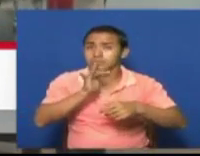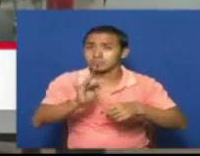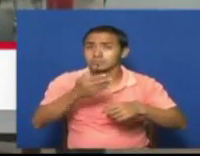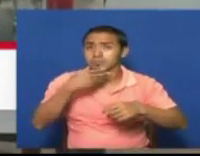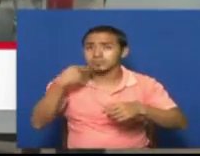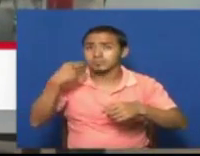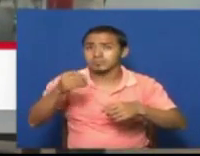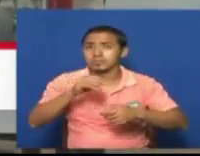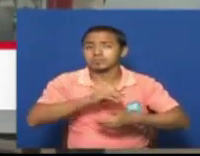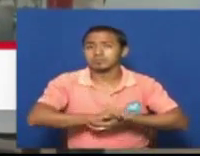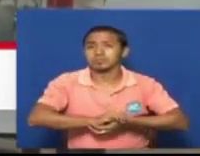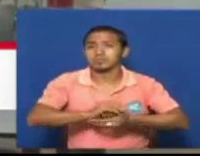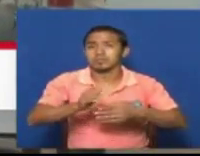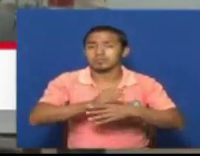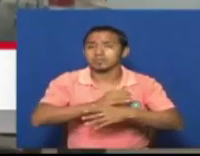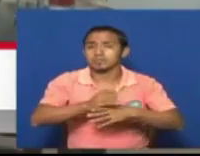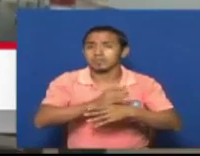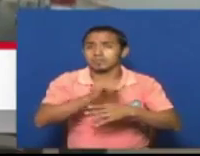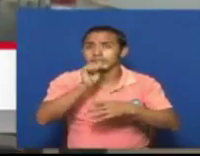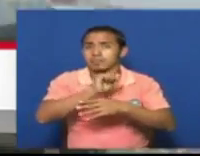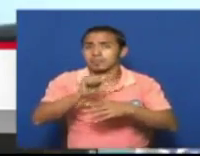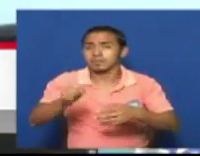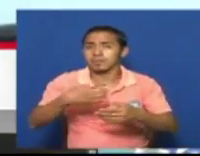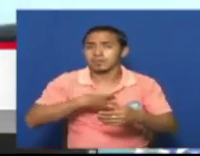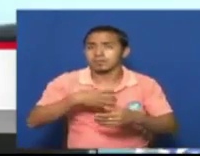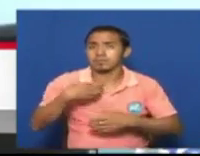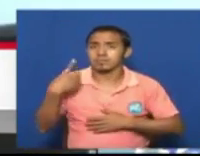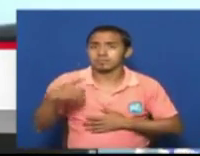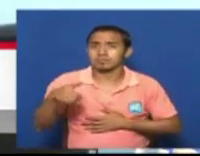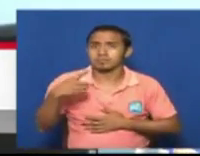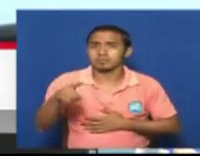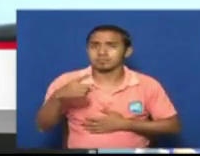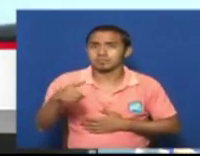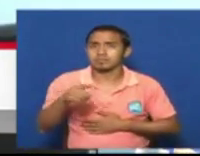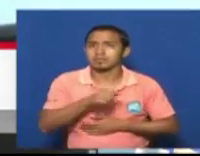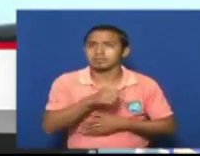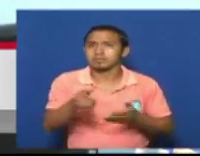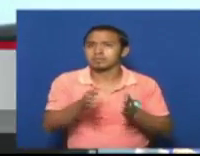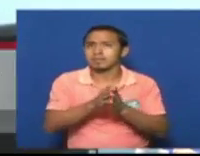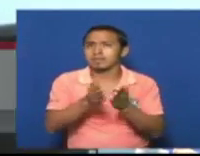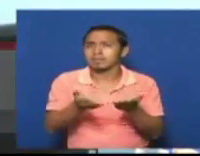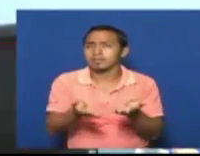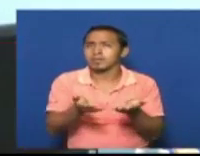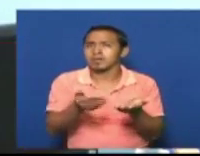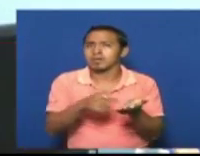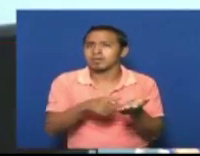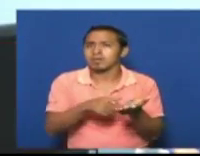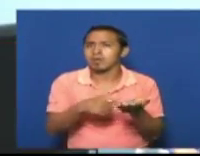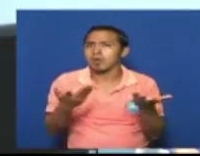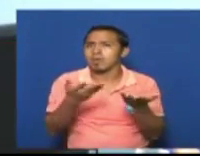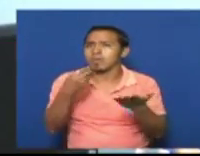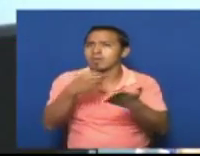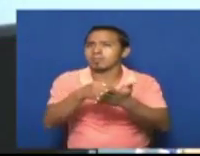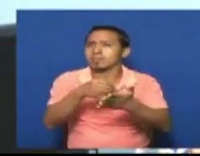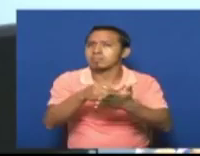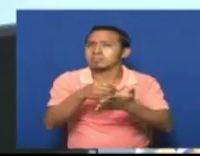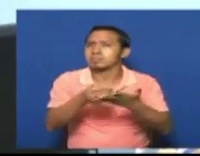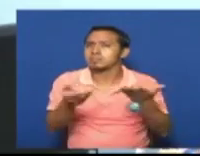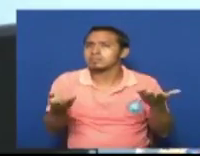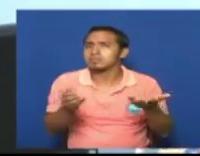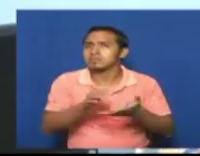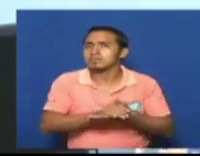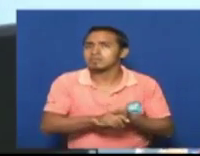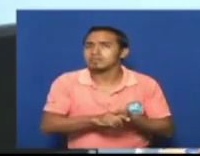políticas públicas y en la restitución de sus derechos este material diputado como se puede acceder a él